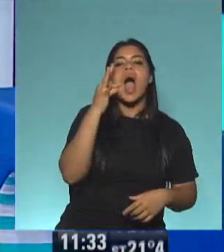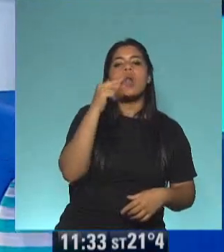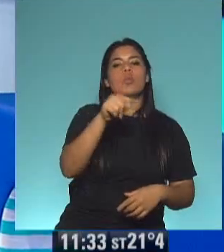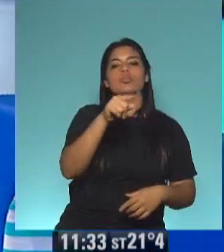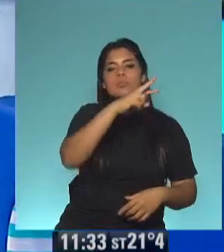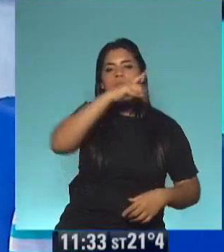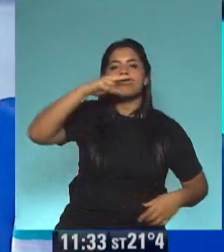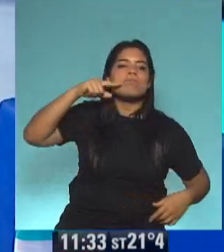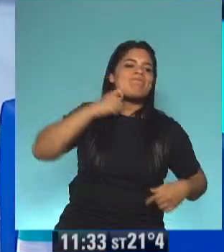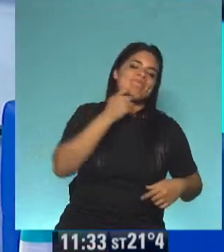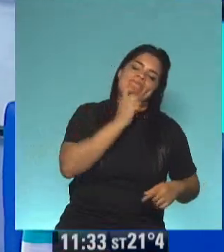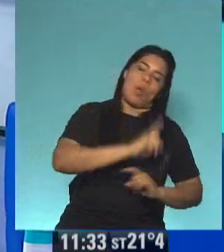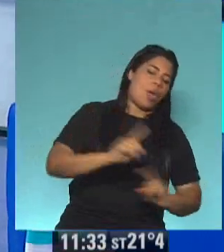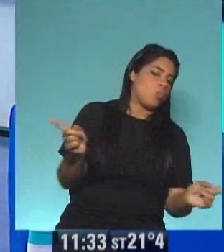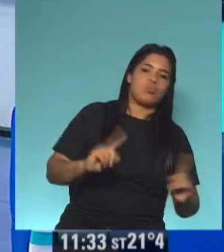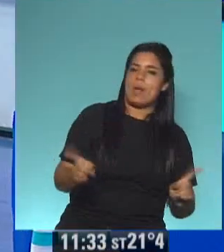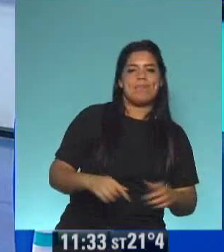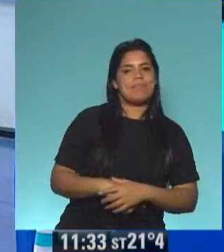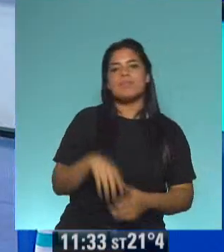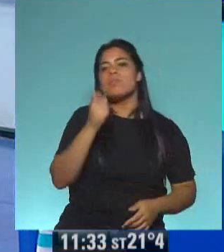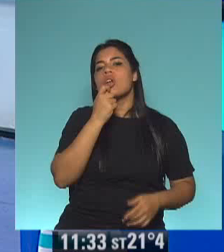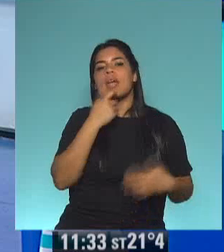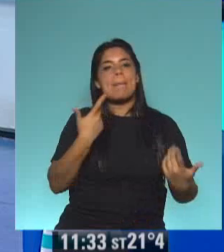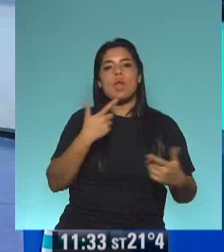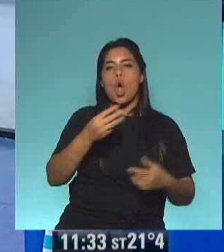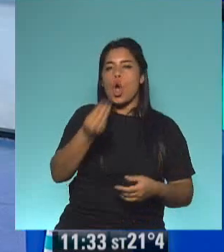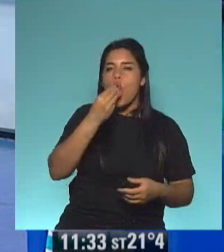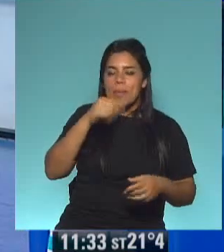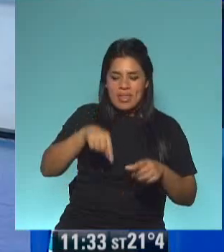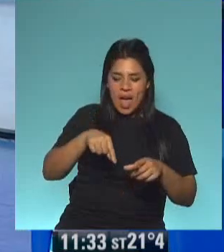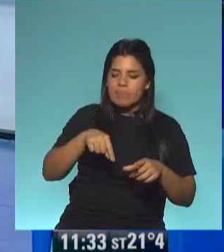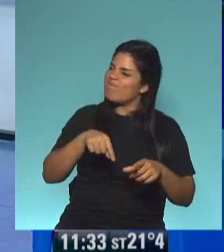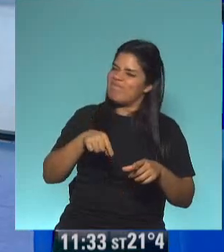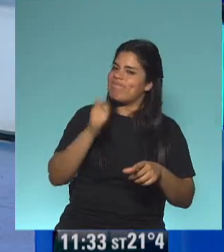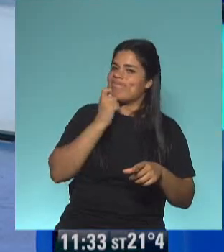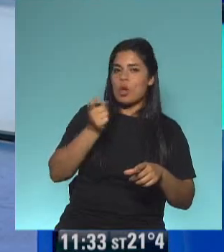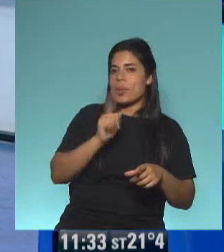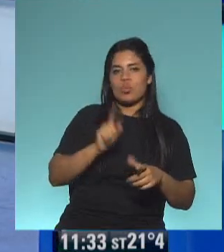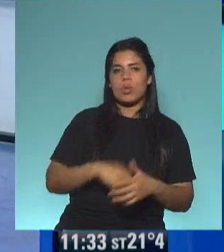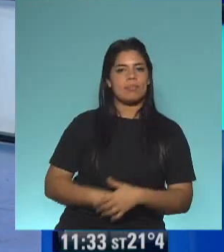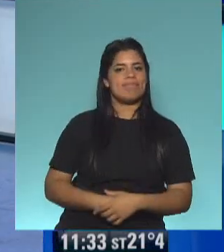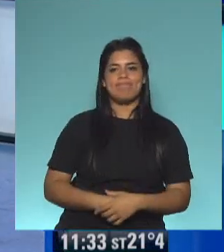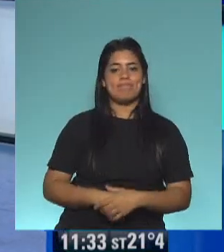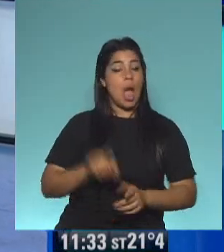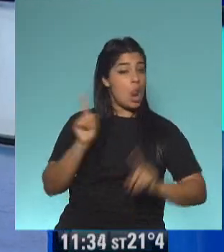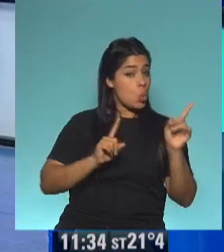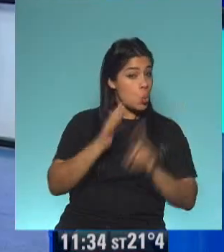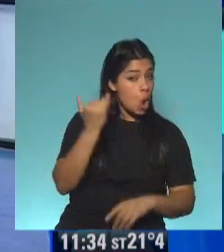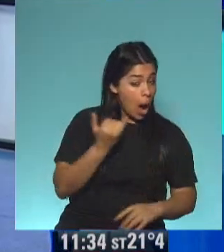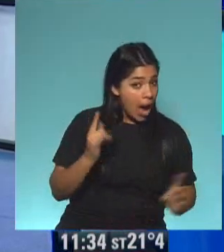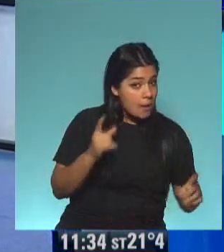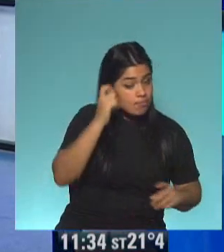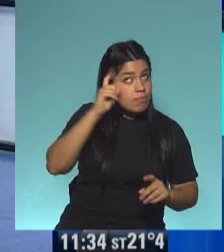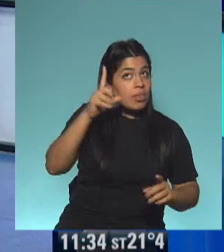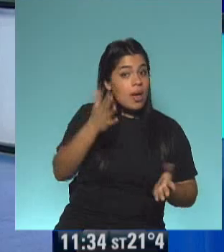olor no me gusta. Por ejemplo, alguna comida que decís, ese olor... ¿Tenés alguno, por ejemplo, que se te ocurra?